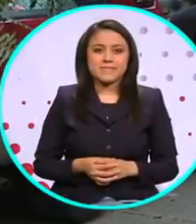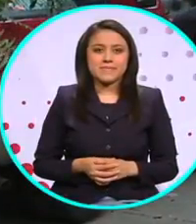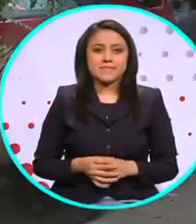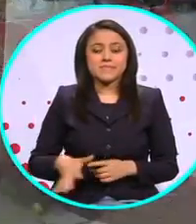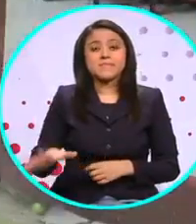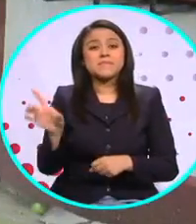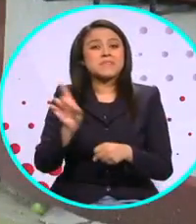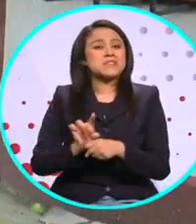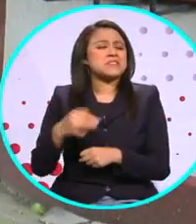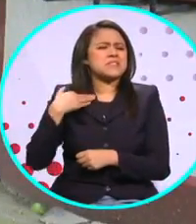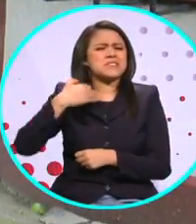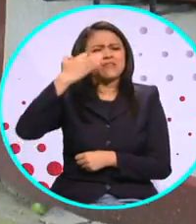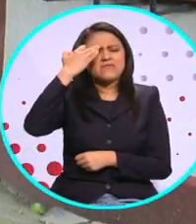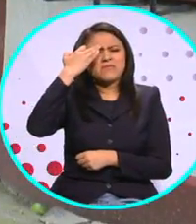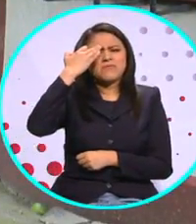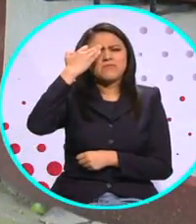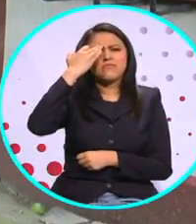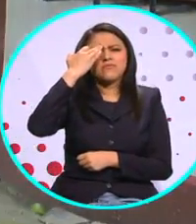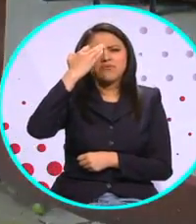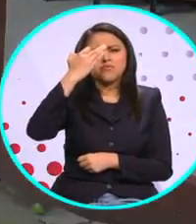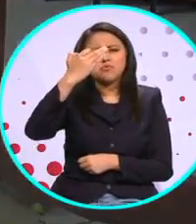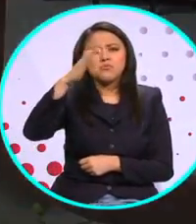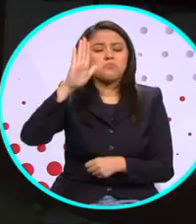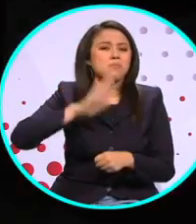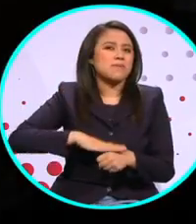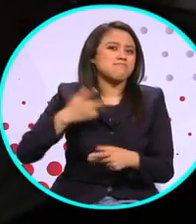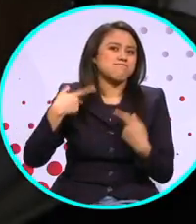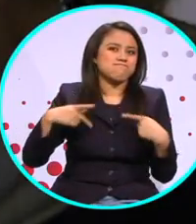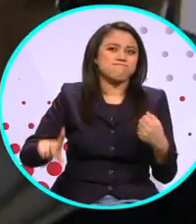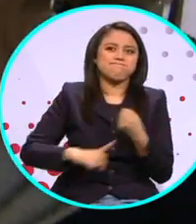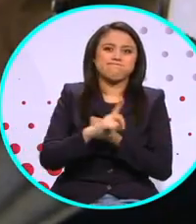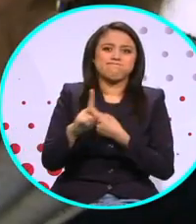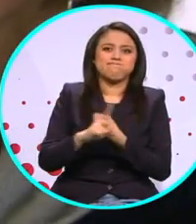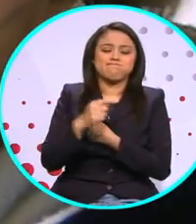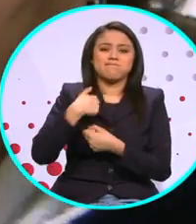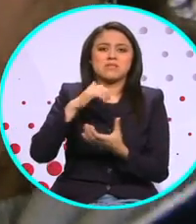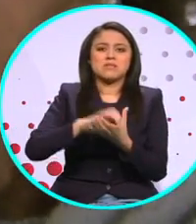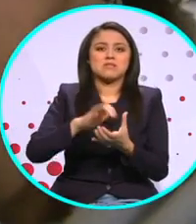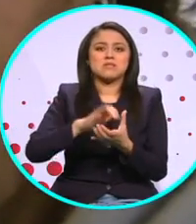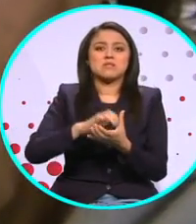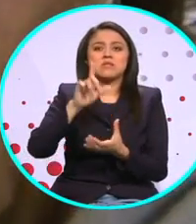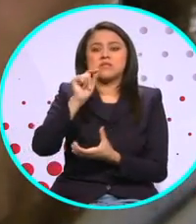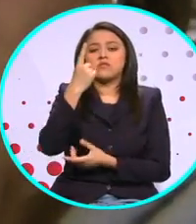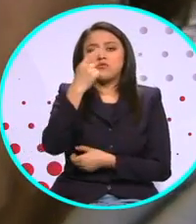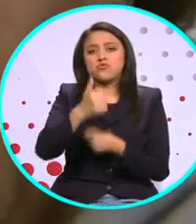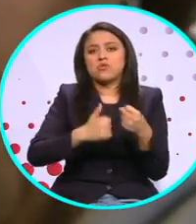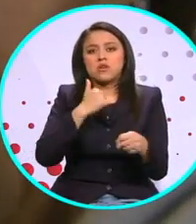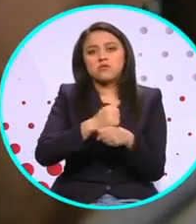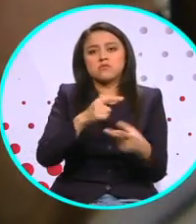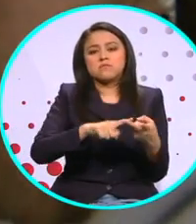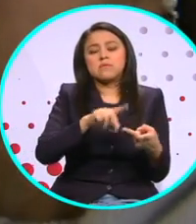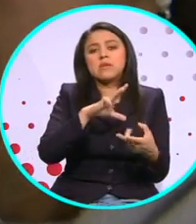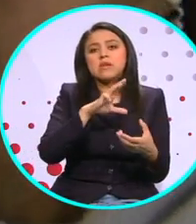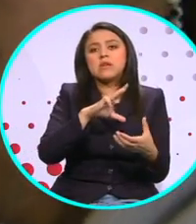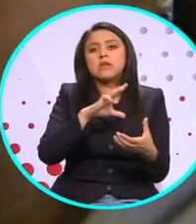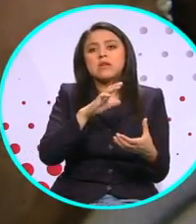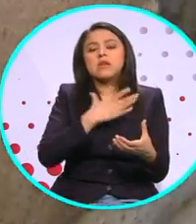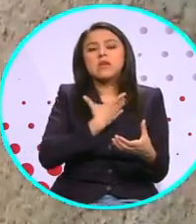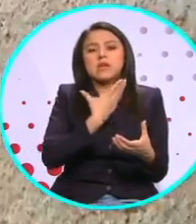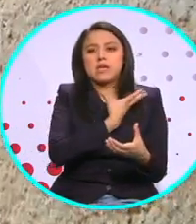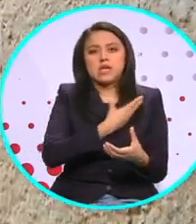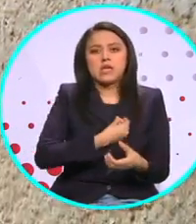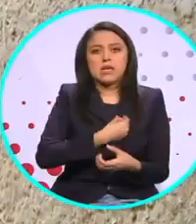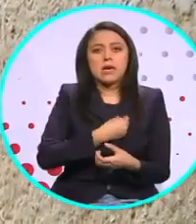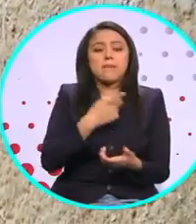Los días pasan y los afectados siguen aumentando. Mi esposo 71 años, mi hija soltera con niño discapacitado